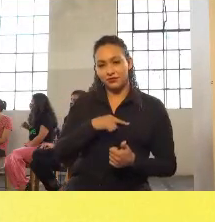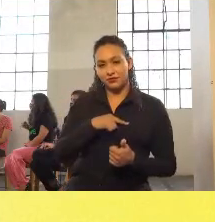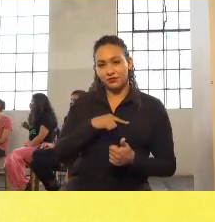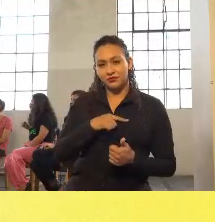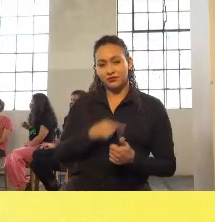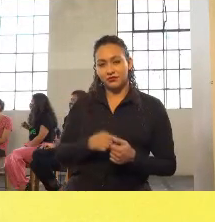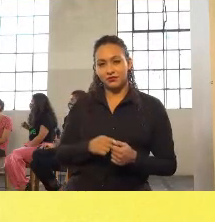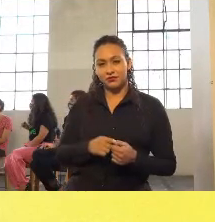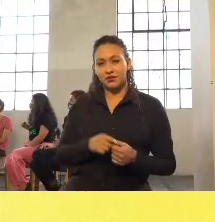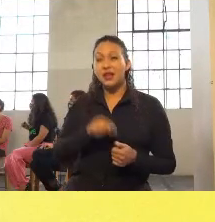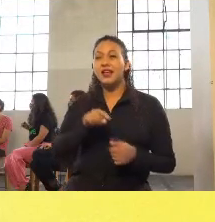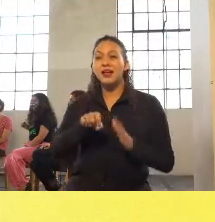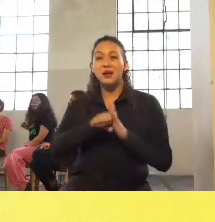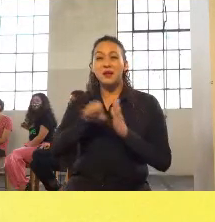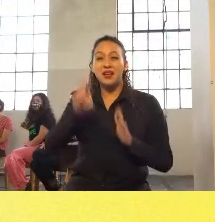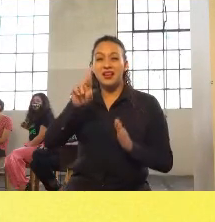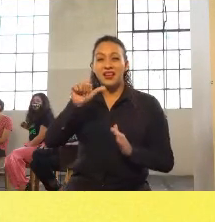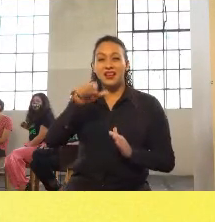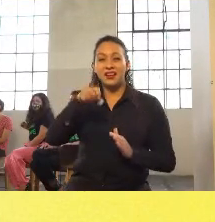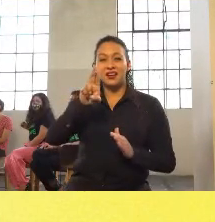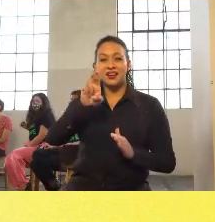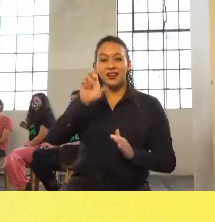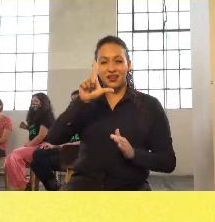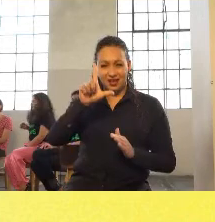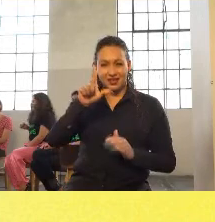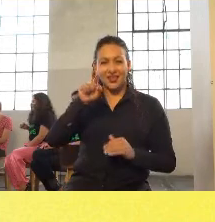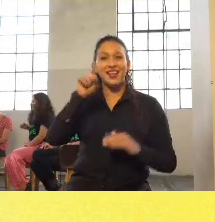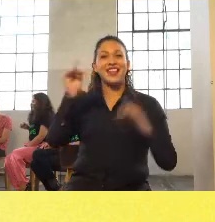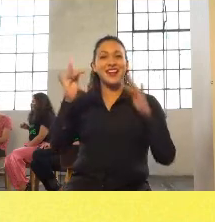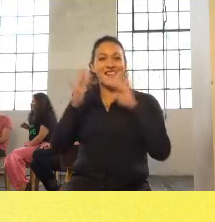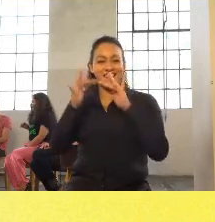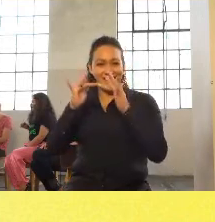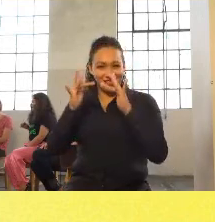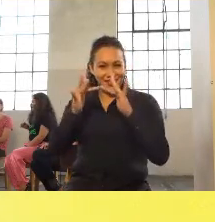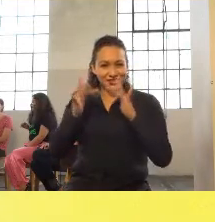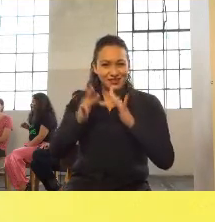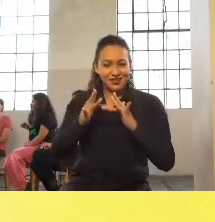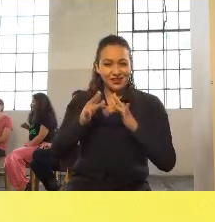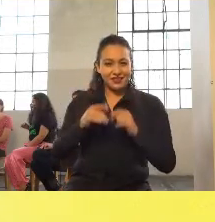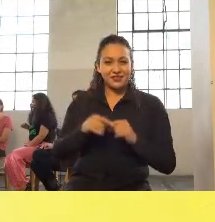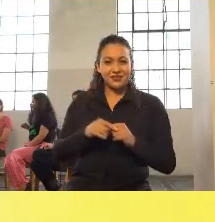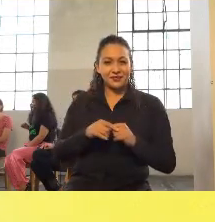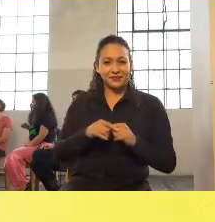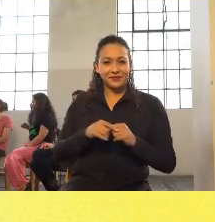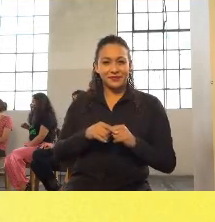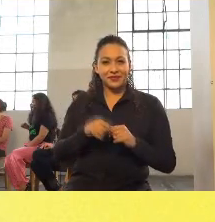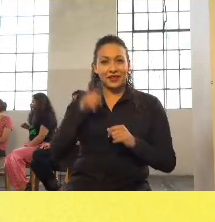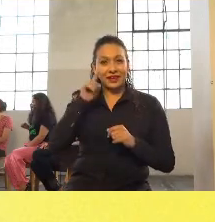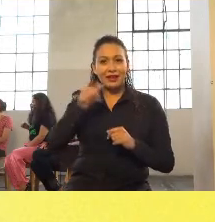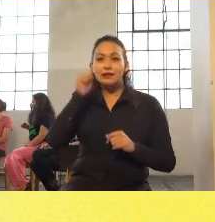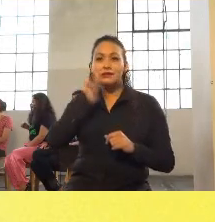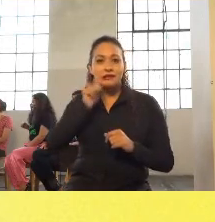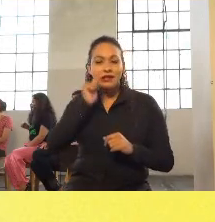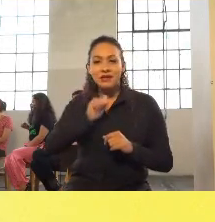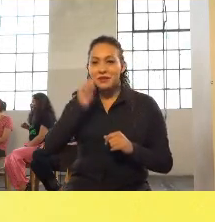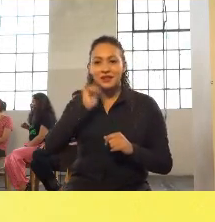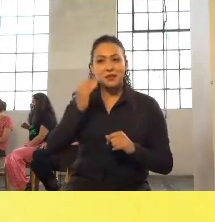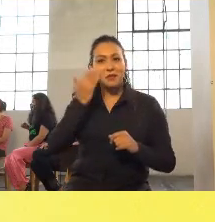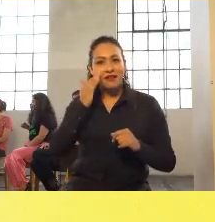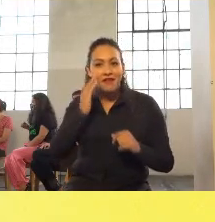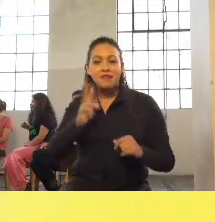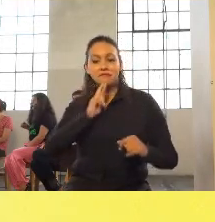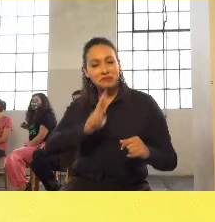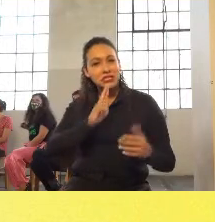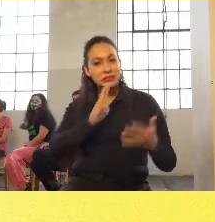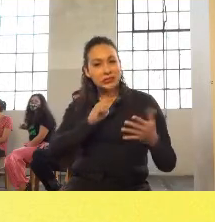tenemos por ahí a Raquel, que maneja nuestras redes sociales, que es increíble, y que además le ha dado, o sea, Raquel está todo el tiempo contestando mensajes con mucho amor.